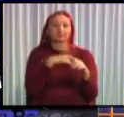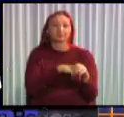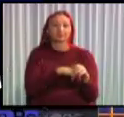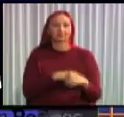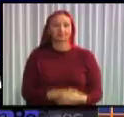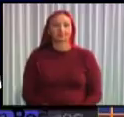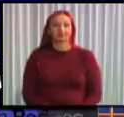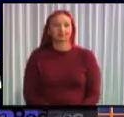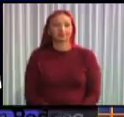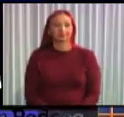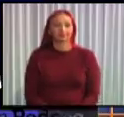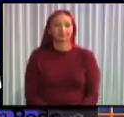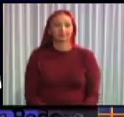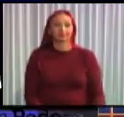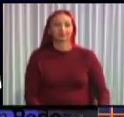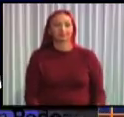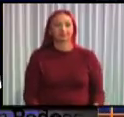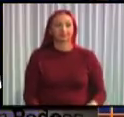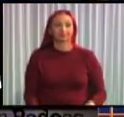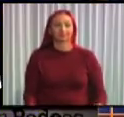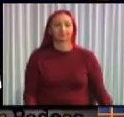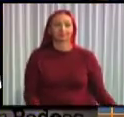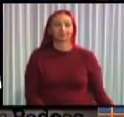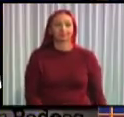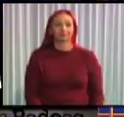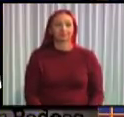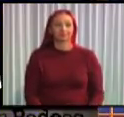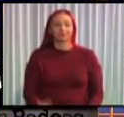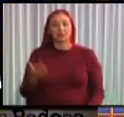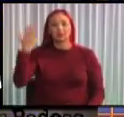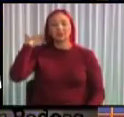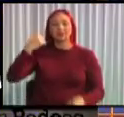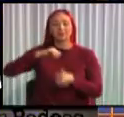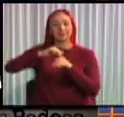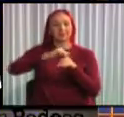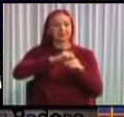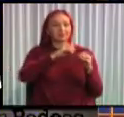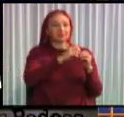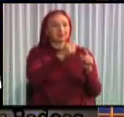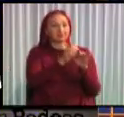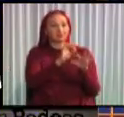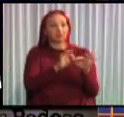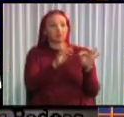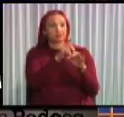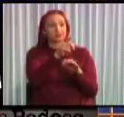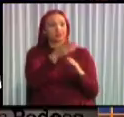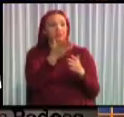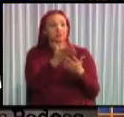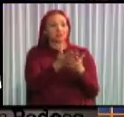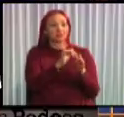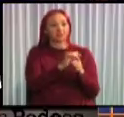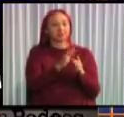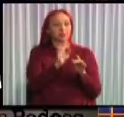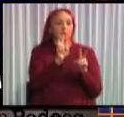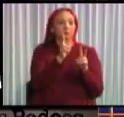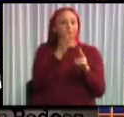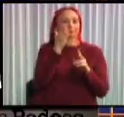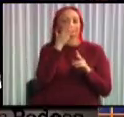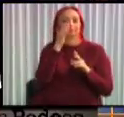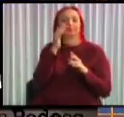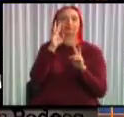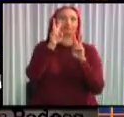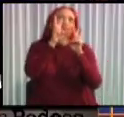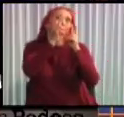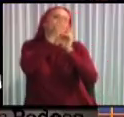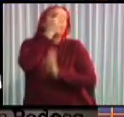momento, dice. Porque yo soy más viejo que ellos. Entonces, yo esto lo practiqué más tiempo que ellos. ¿Qué importancia? Si ustedes hoy como padres, con esa mentalidad de